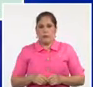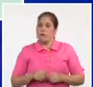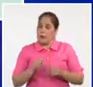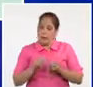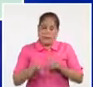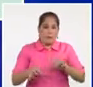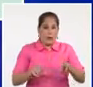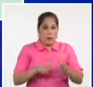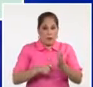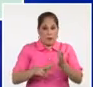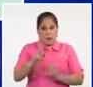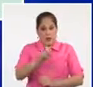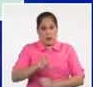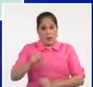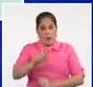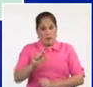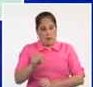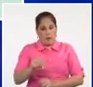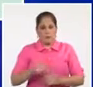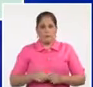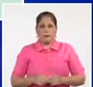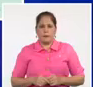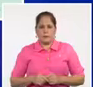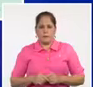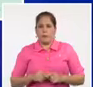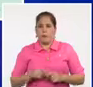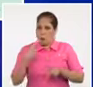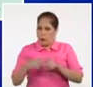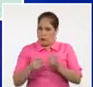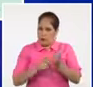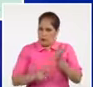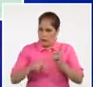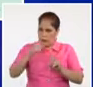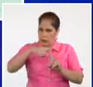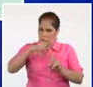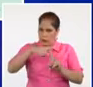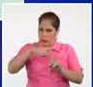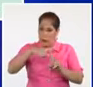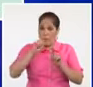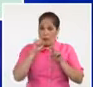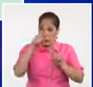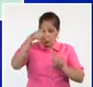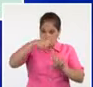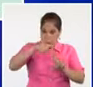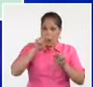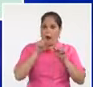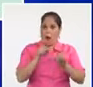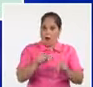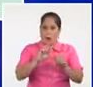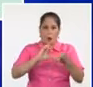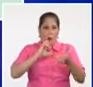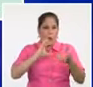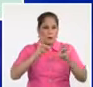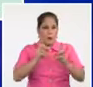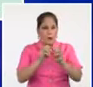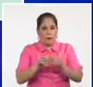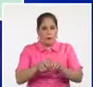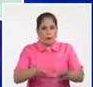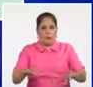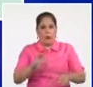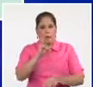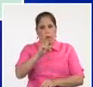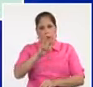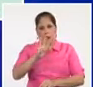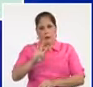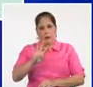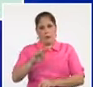dispersos en el territorio. Las Tunas, otra provincia de las que se ha ido complicando,